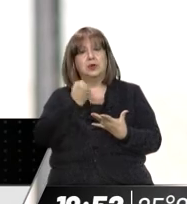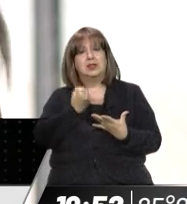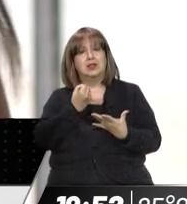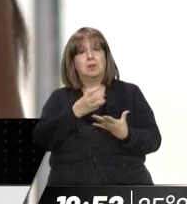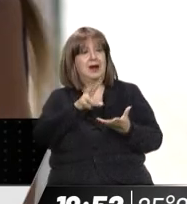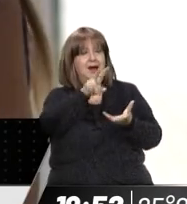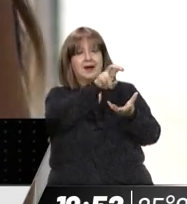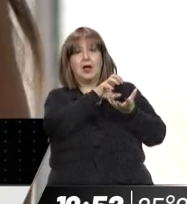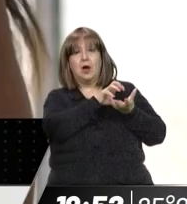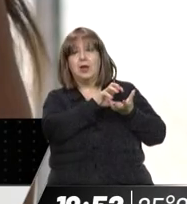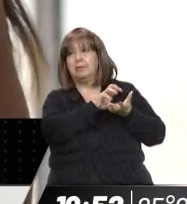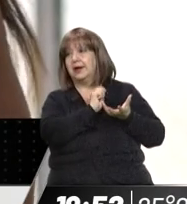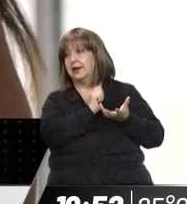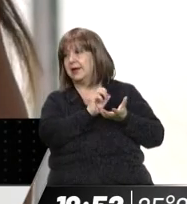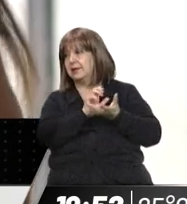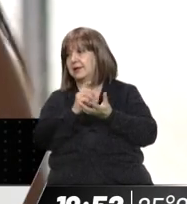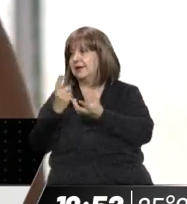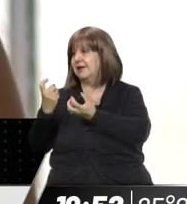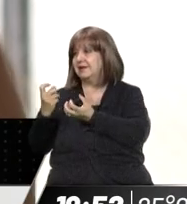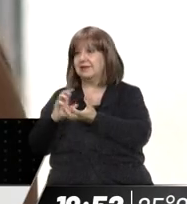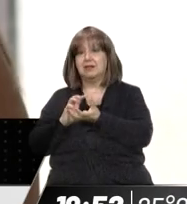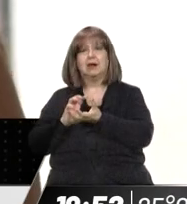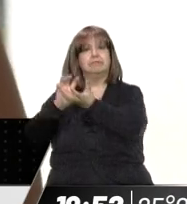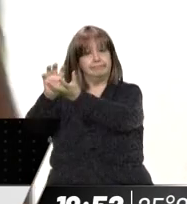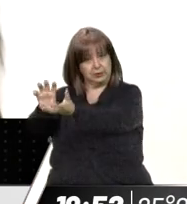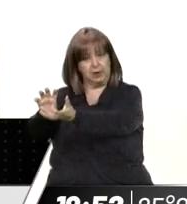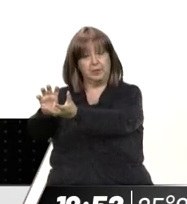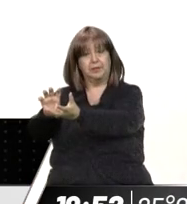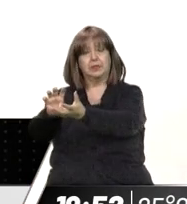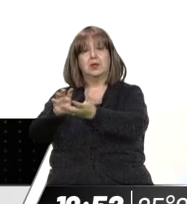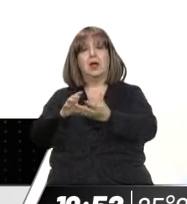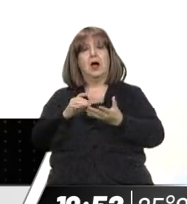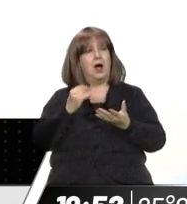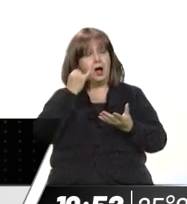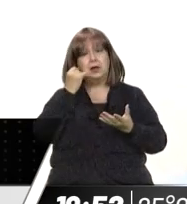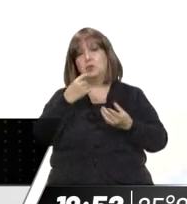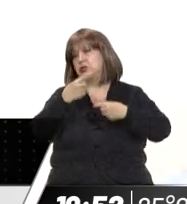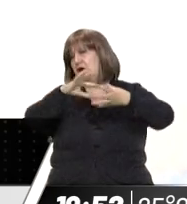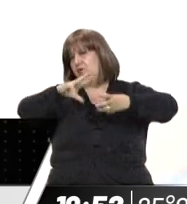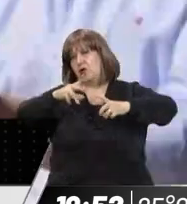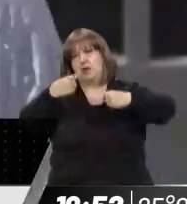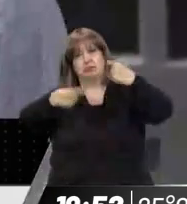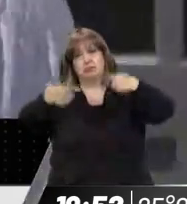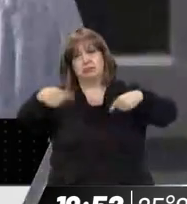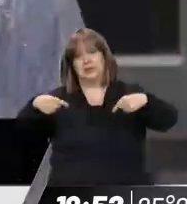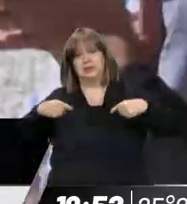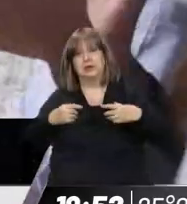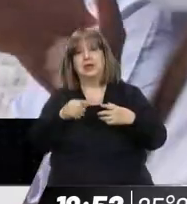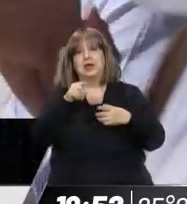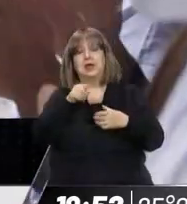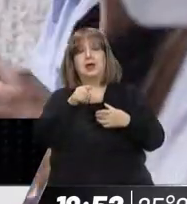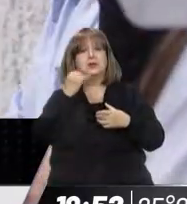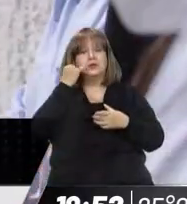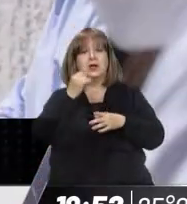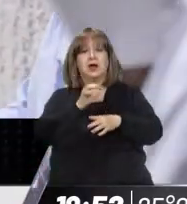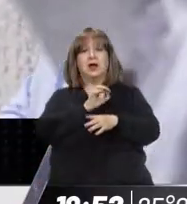necesita. Esto es así. Con ese objetivo hay miles de maneras de hacerlo. En este caso, esto estaba